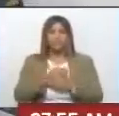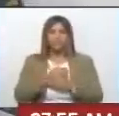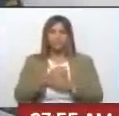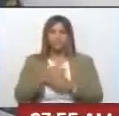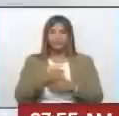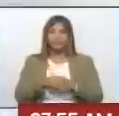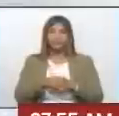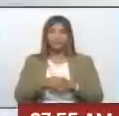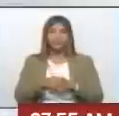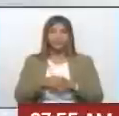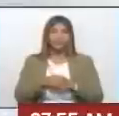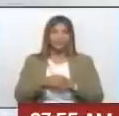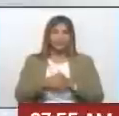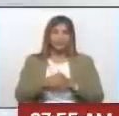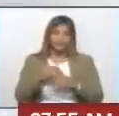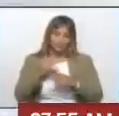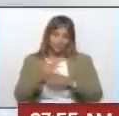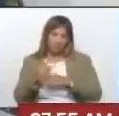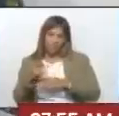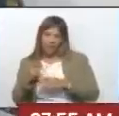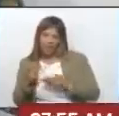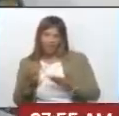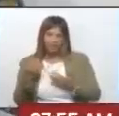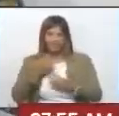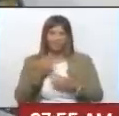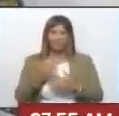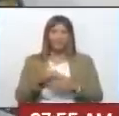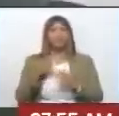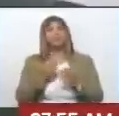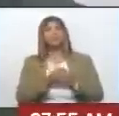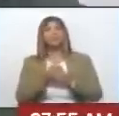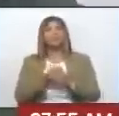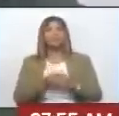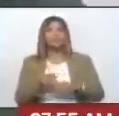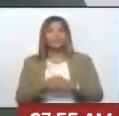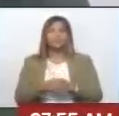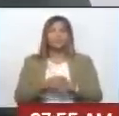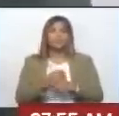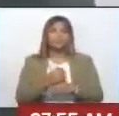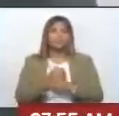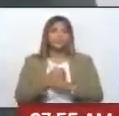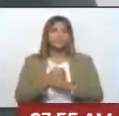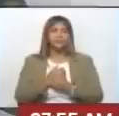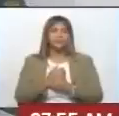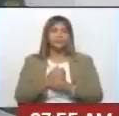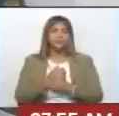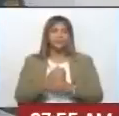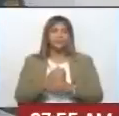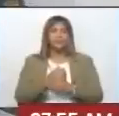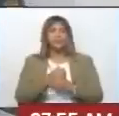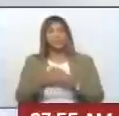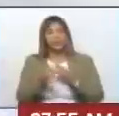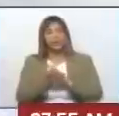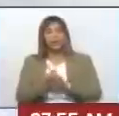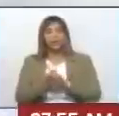allá. Eso allá. Quedó un poco extraño. Sí. Ya jura este amigo que usted Oye, tiene. Oye, este es un amigo no muy